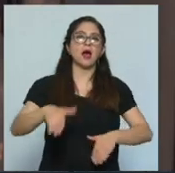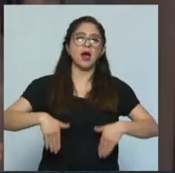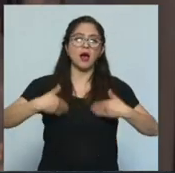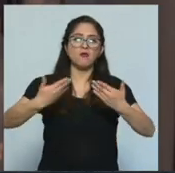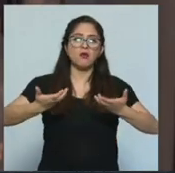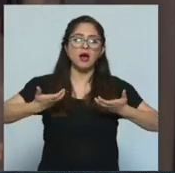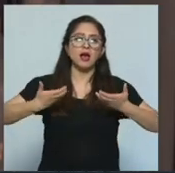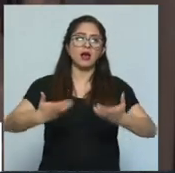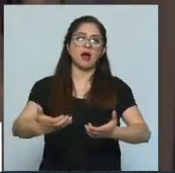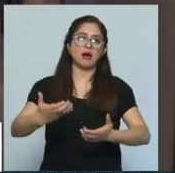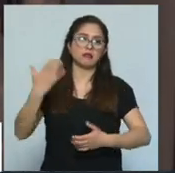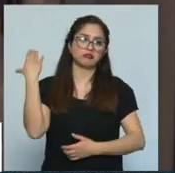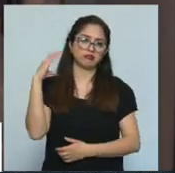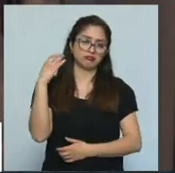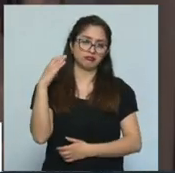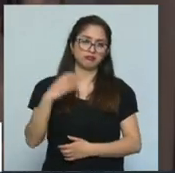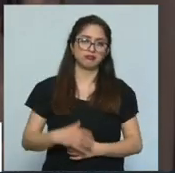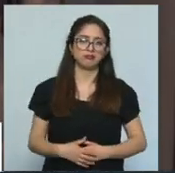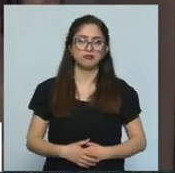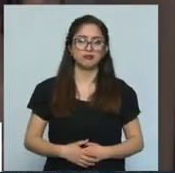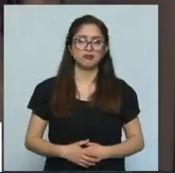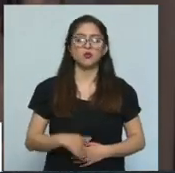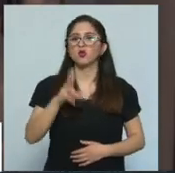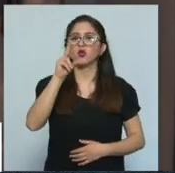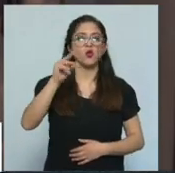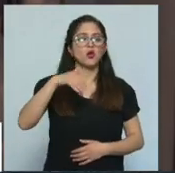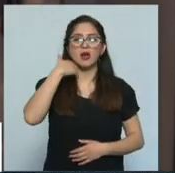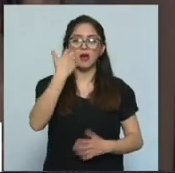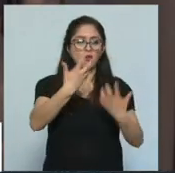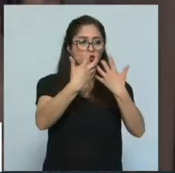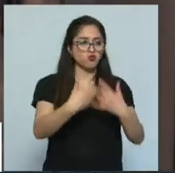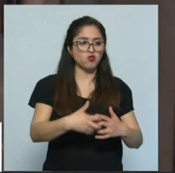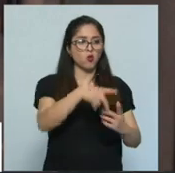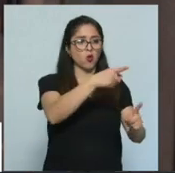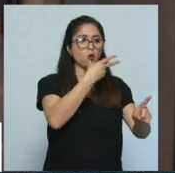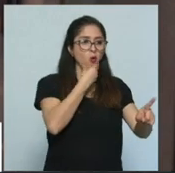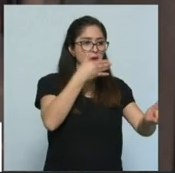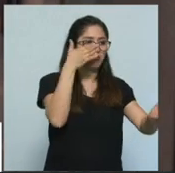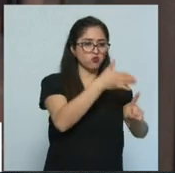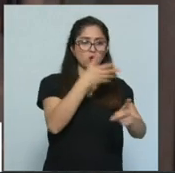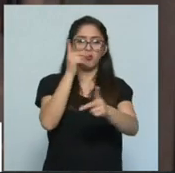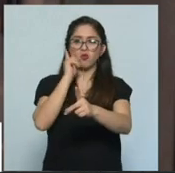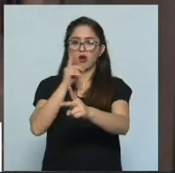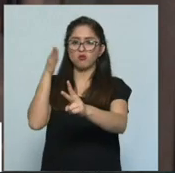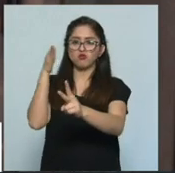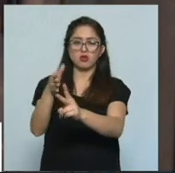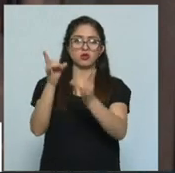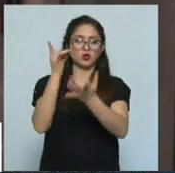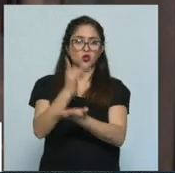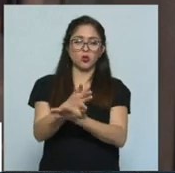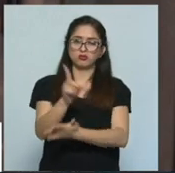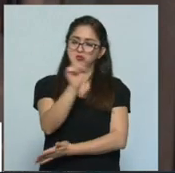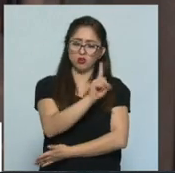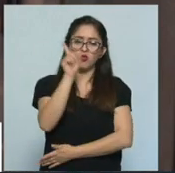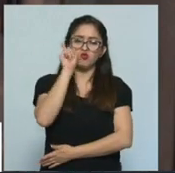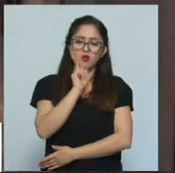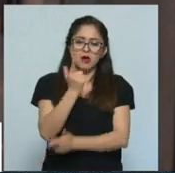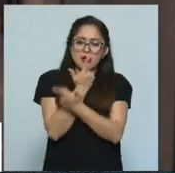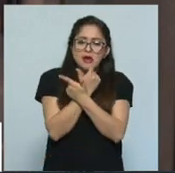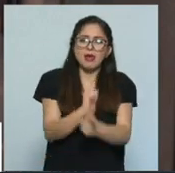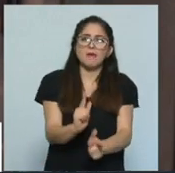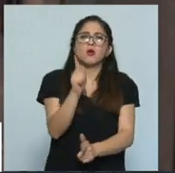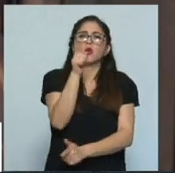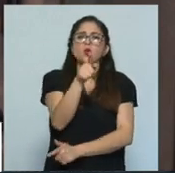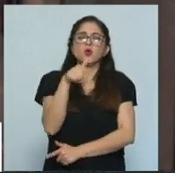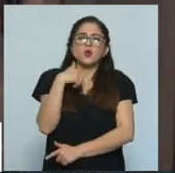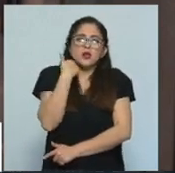queremos una industria laboral de la explotación sexual. Queremos que cada mujer sea libre de decidir su sexualidad y lo que hace con ella, pero